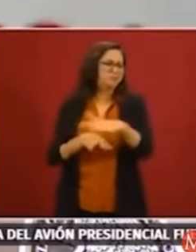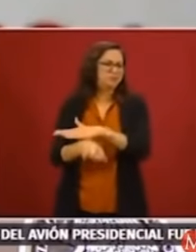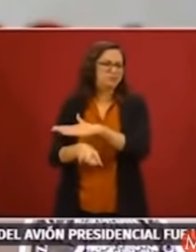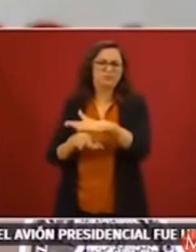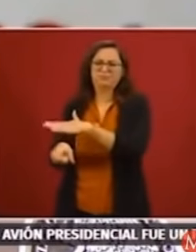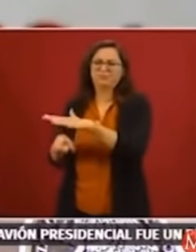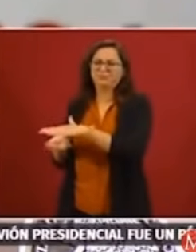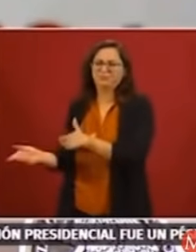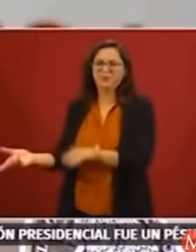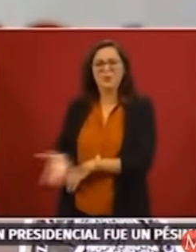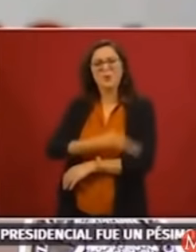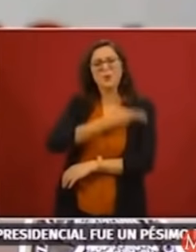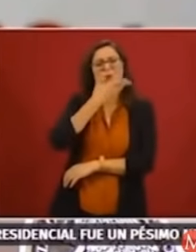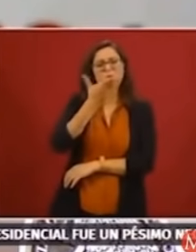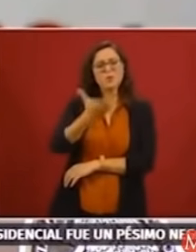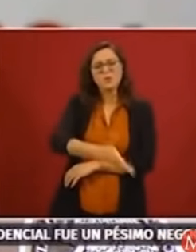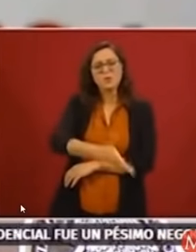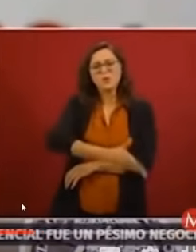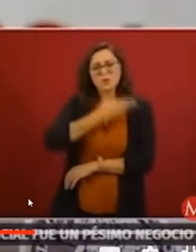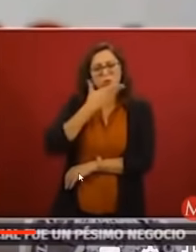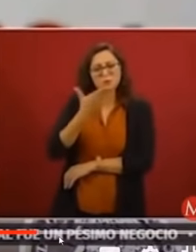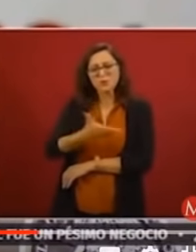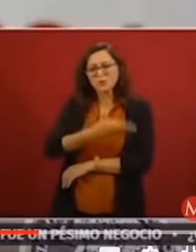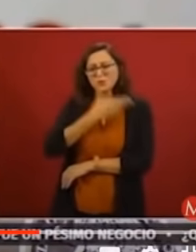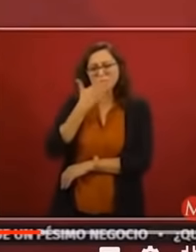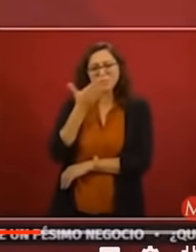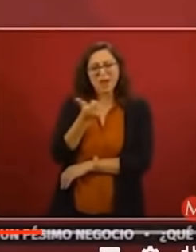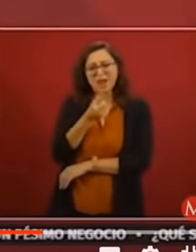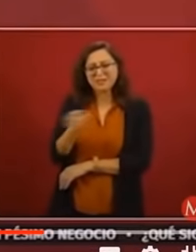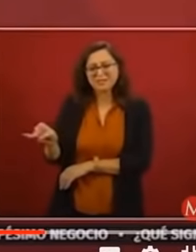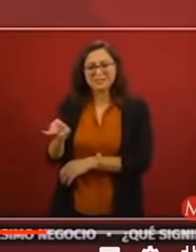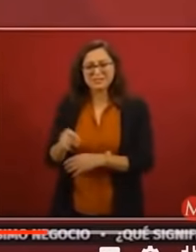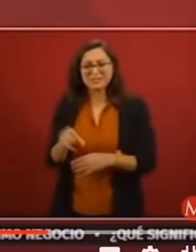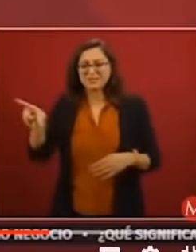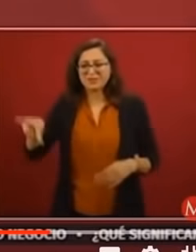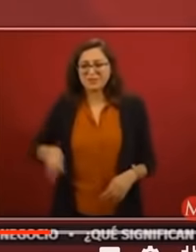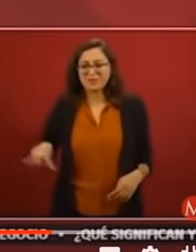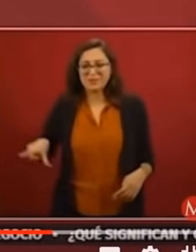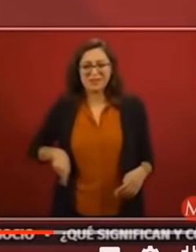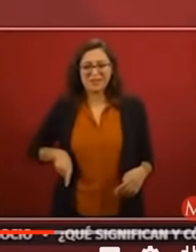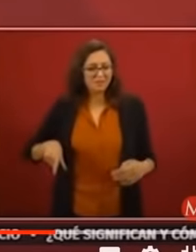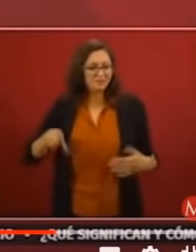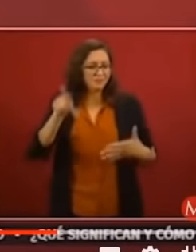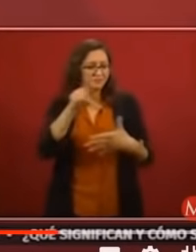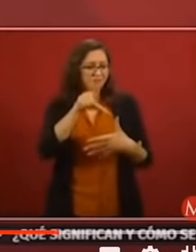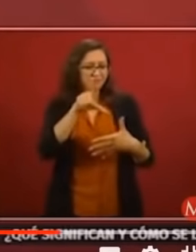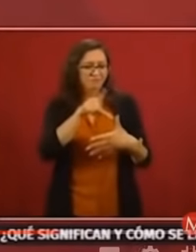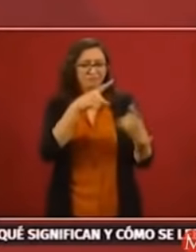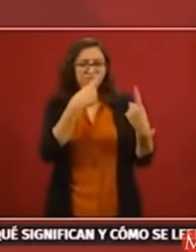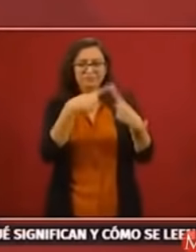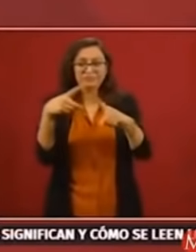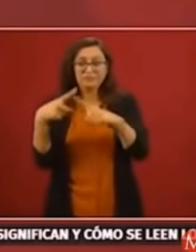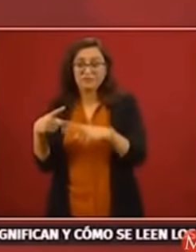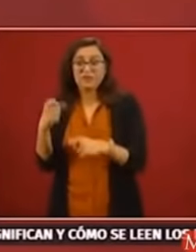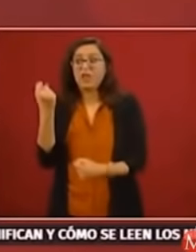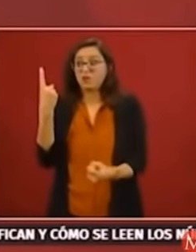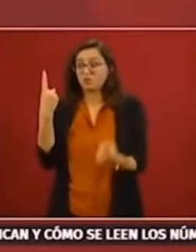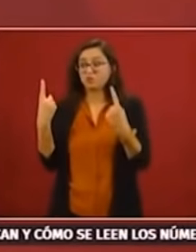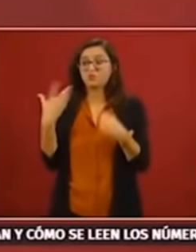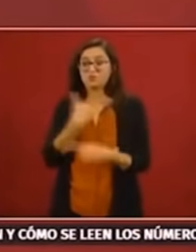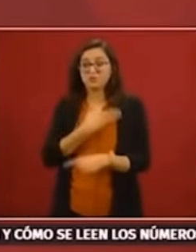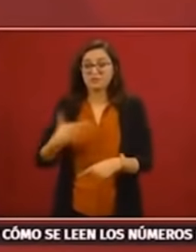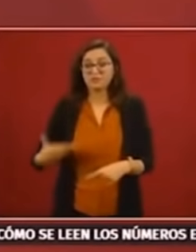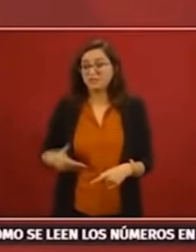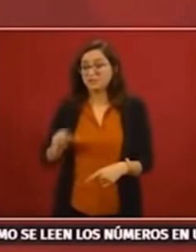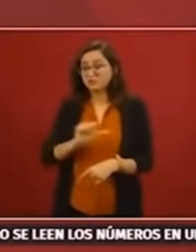empresa a gobiernos de América Latina. Han ido a la cárcel